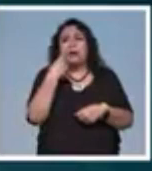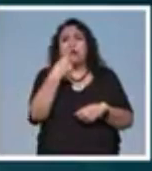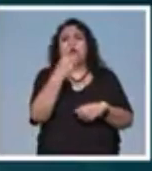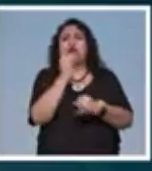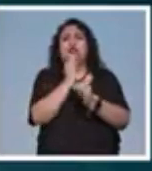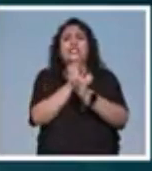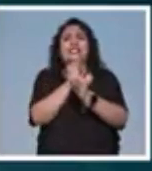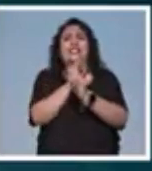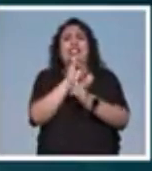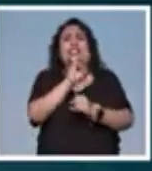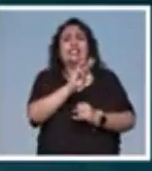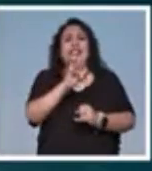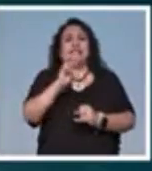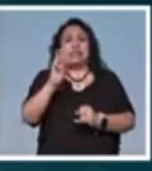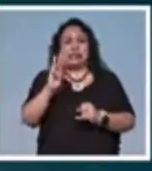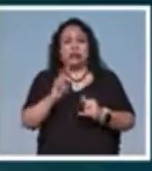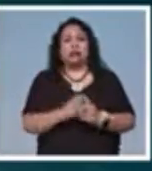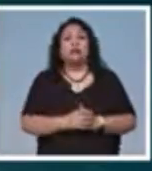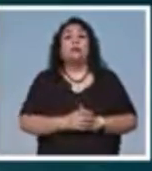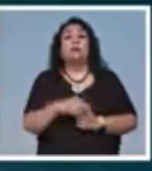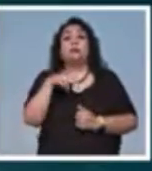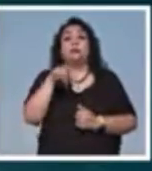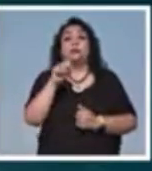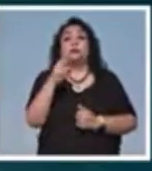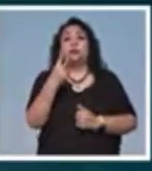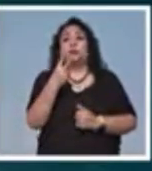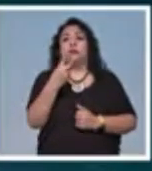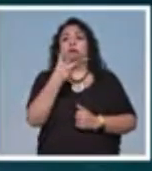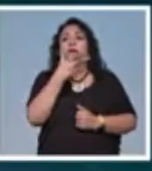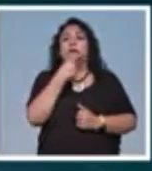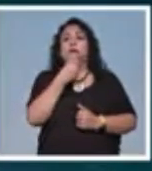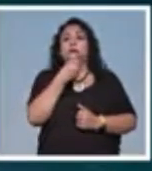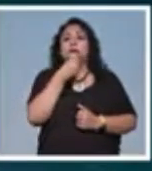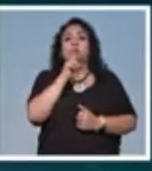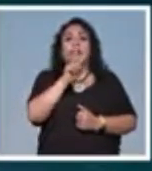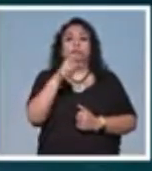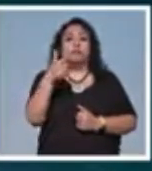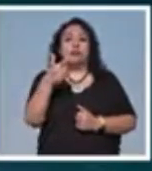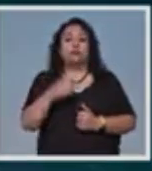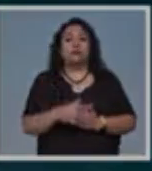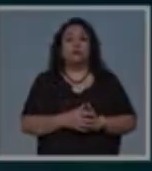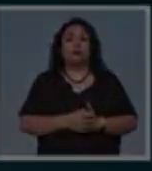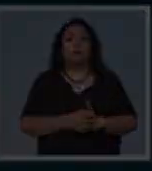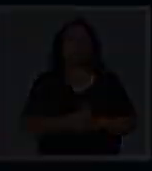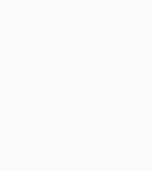disponible en su sitio electrónico. Noticias 22, Víctor Gaspar.